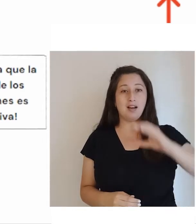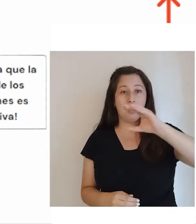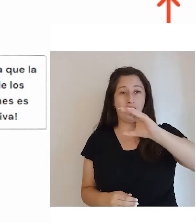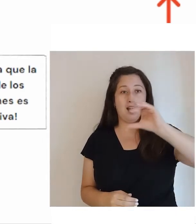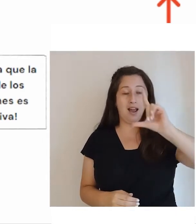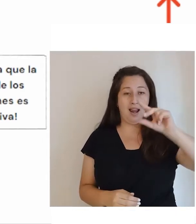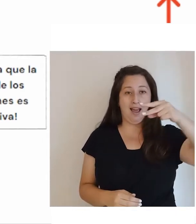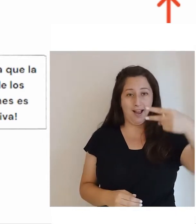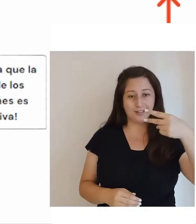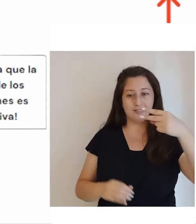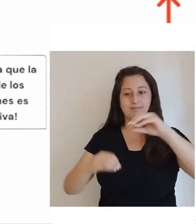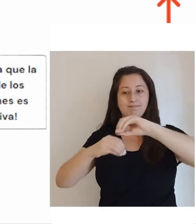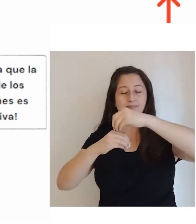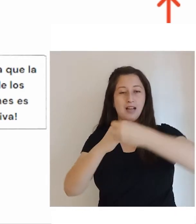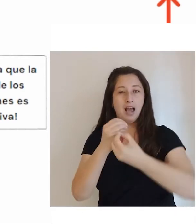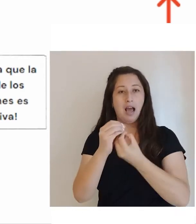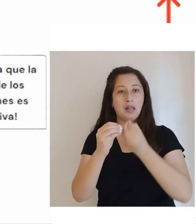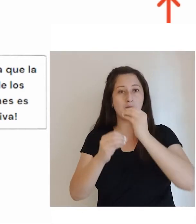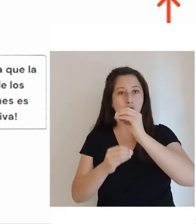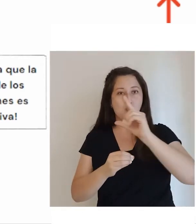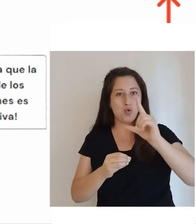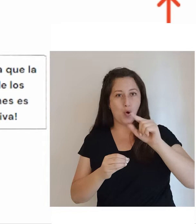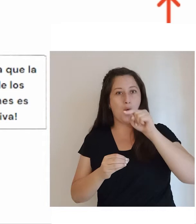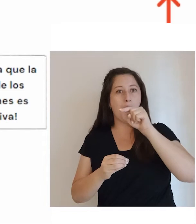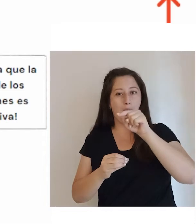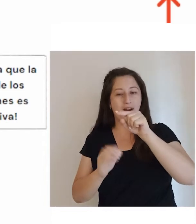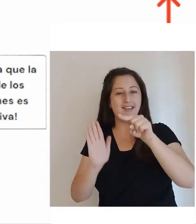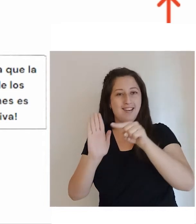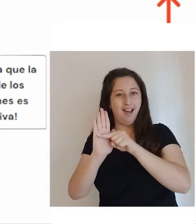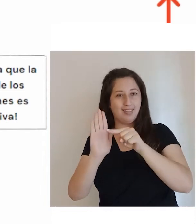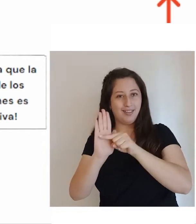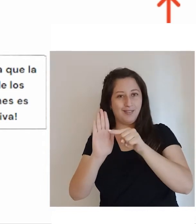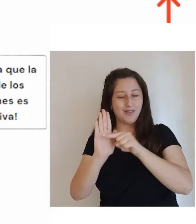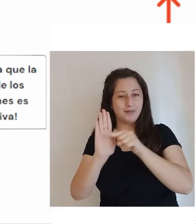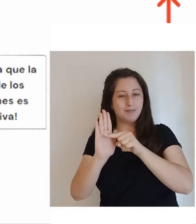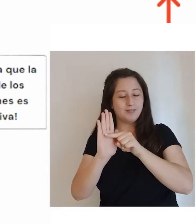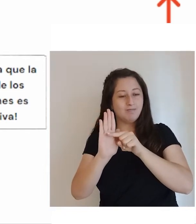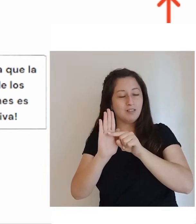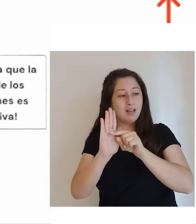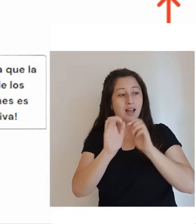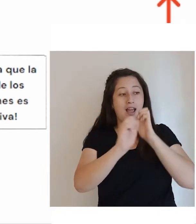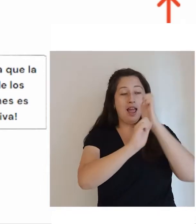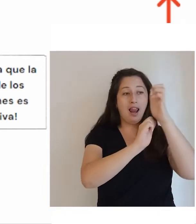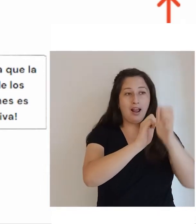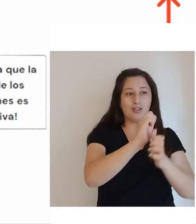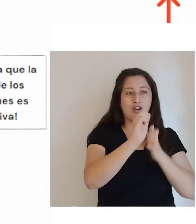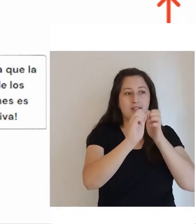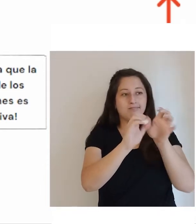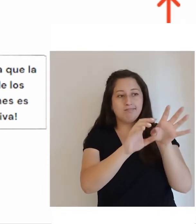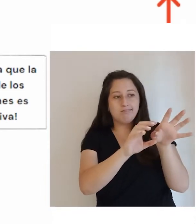En el cloruro de hidrógeno, el átomo de cloro, que es más electronegativo, atrae más